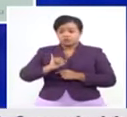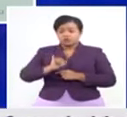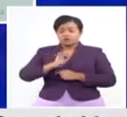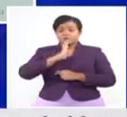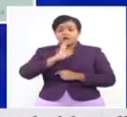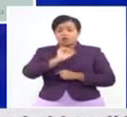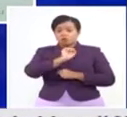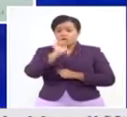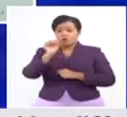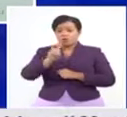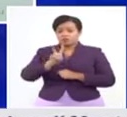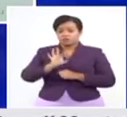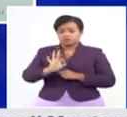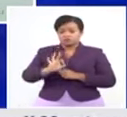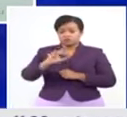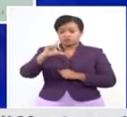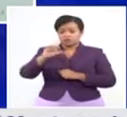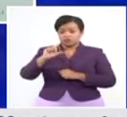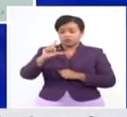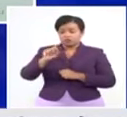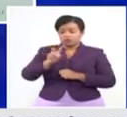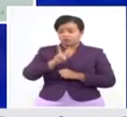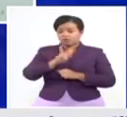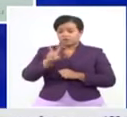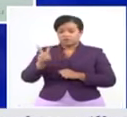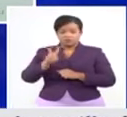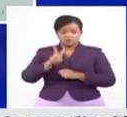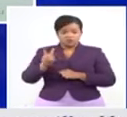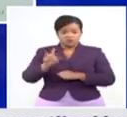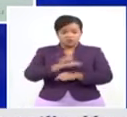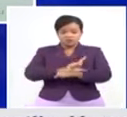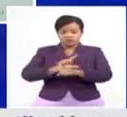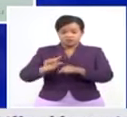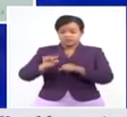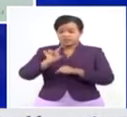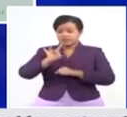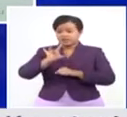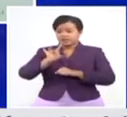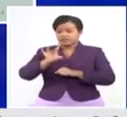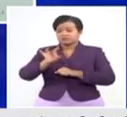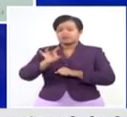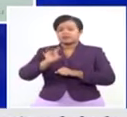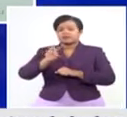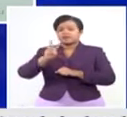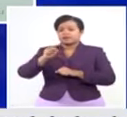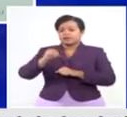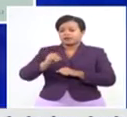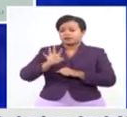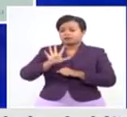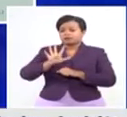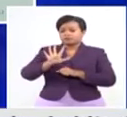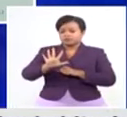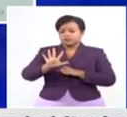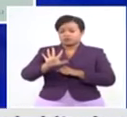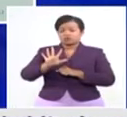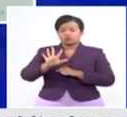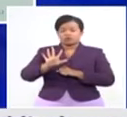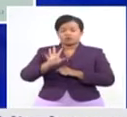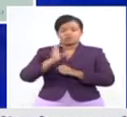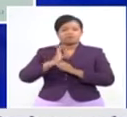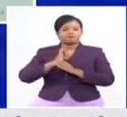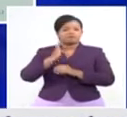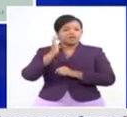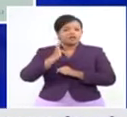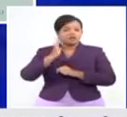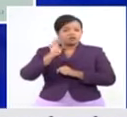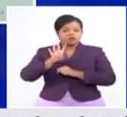casos, Cacocún 22, Antilla 15, Mayarí 5, Rafael Freire 4, Jibara 2